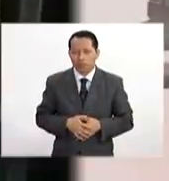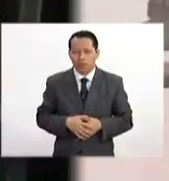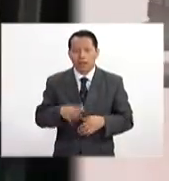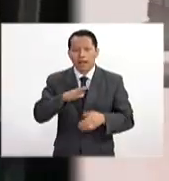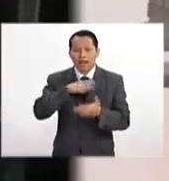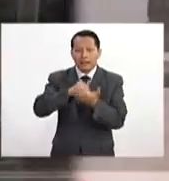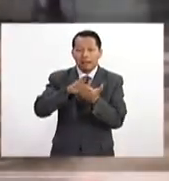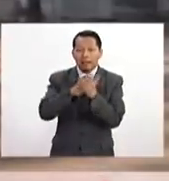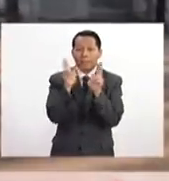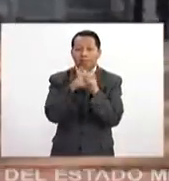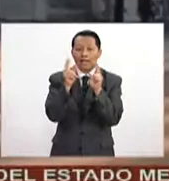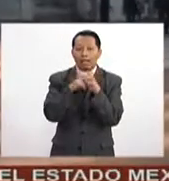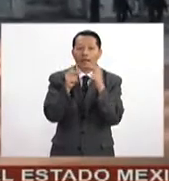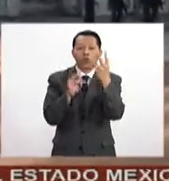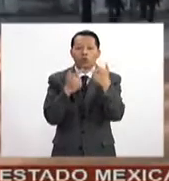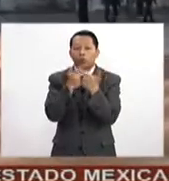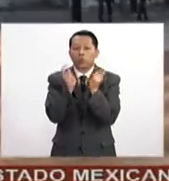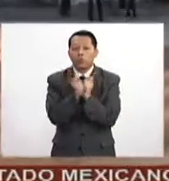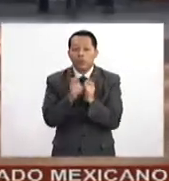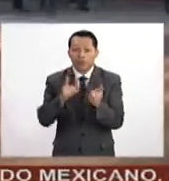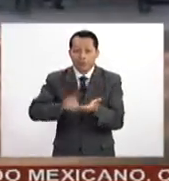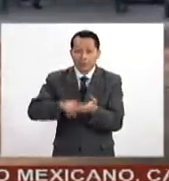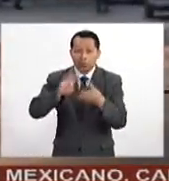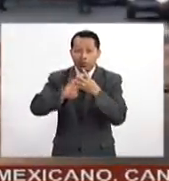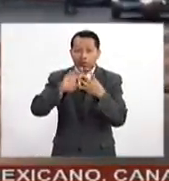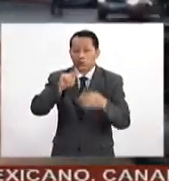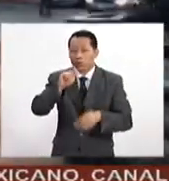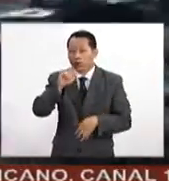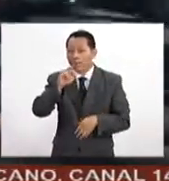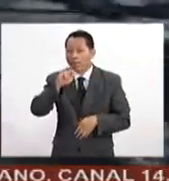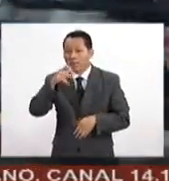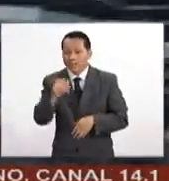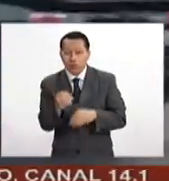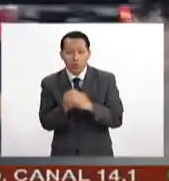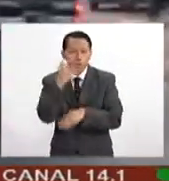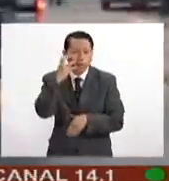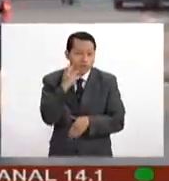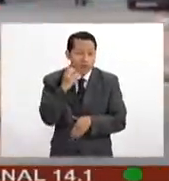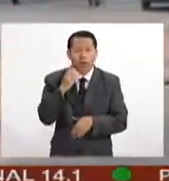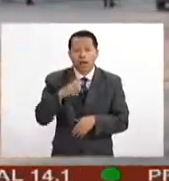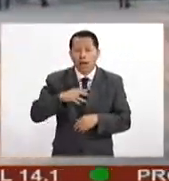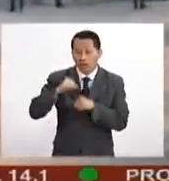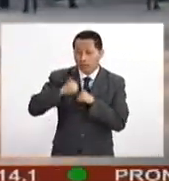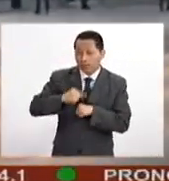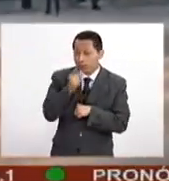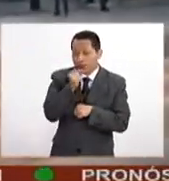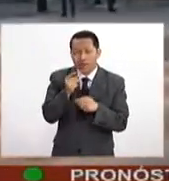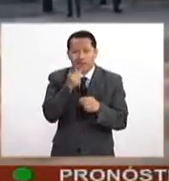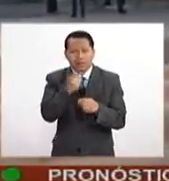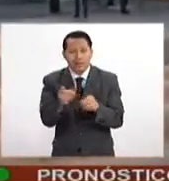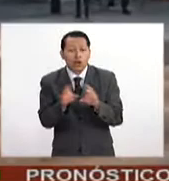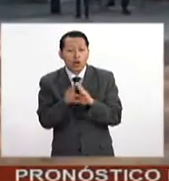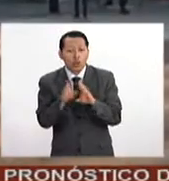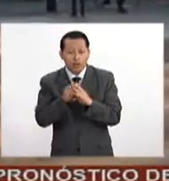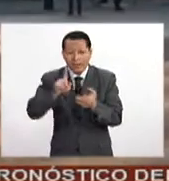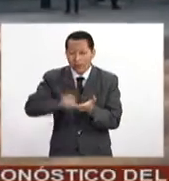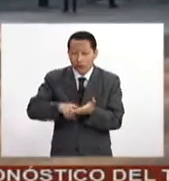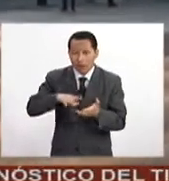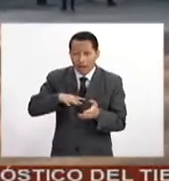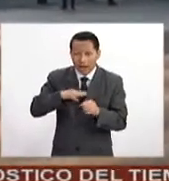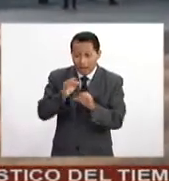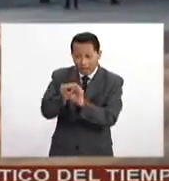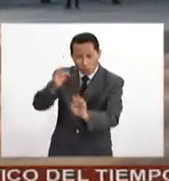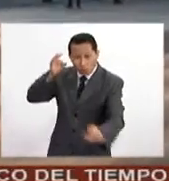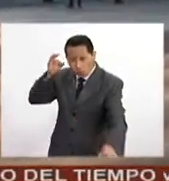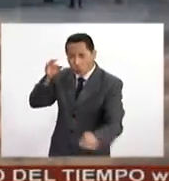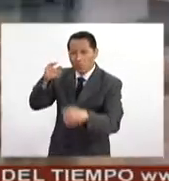Se registró una riña entre 2 grupos rivales de internos en el penal de Topo Chico, Nuevo León. Las autoridades informaron que pese a que los internos portaban